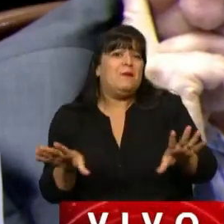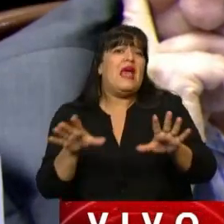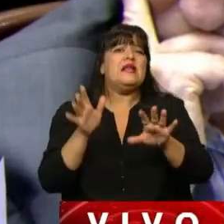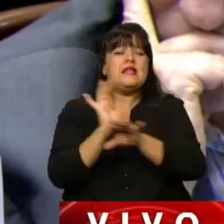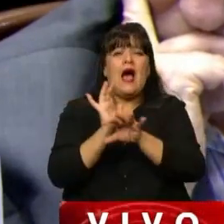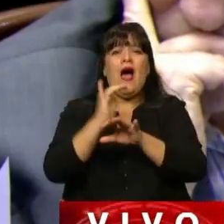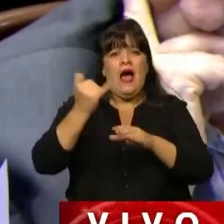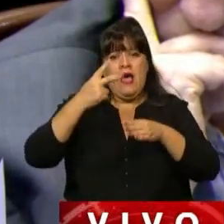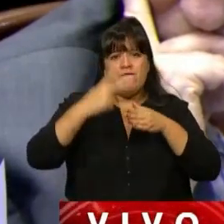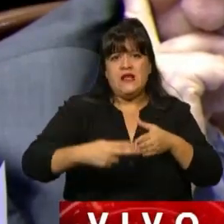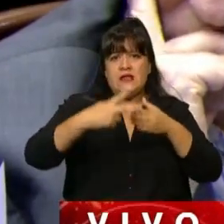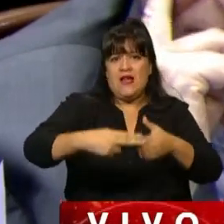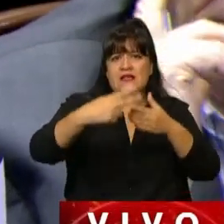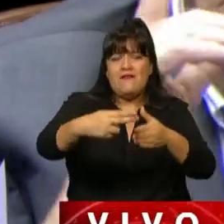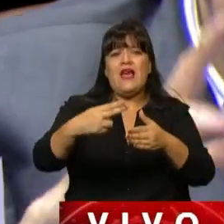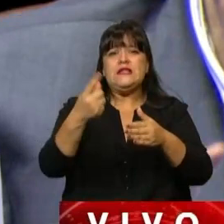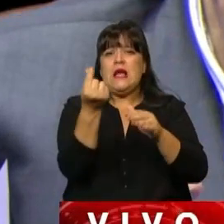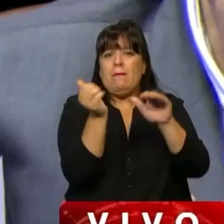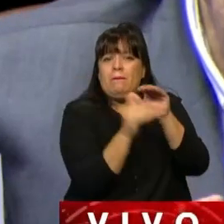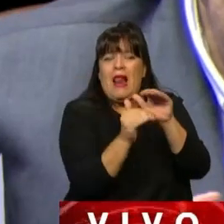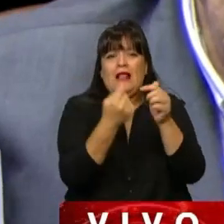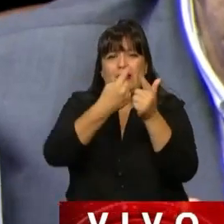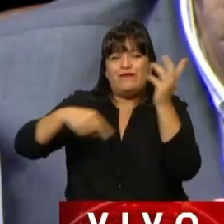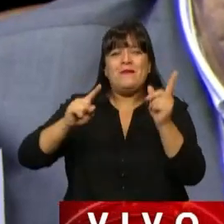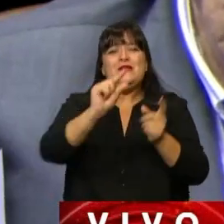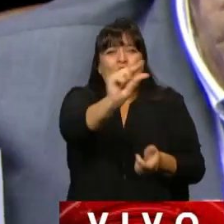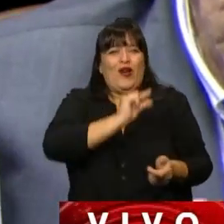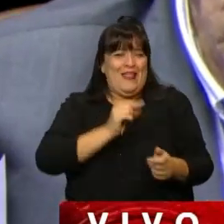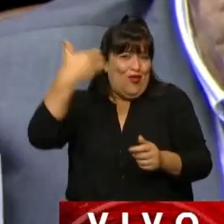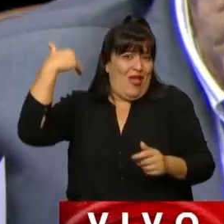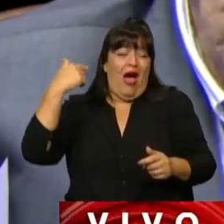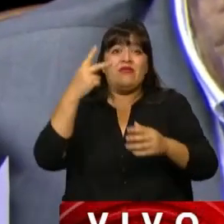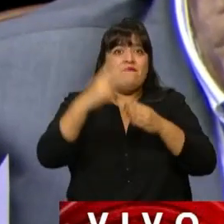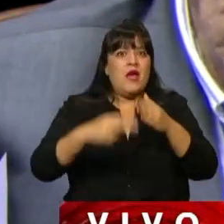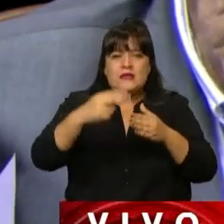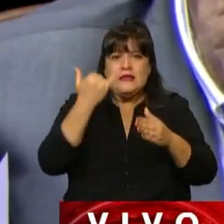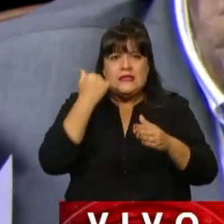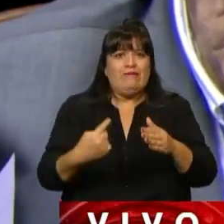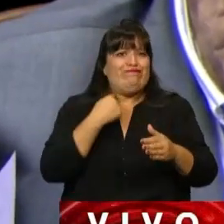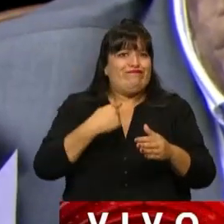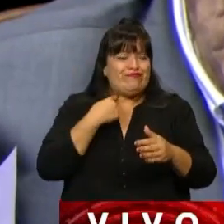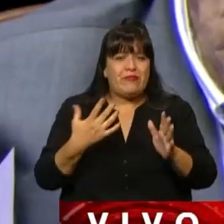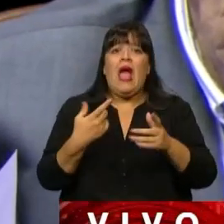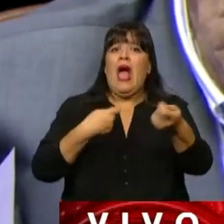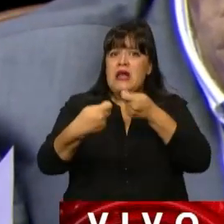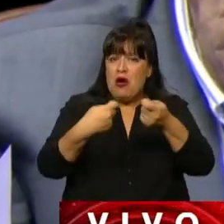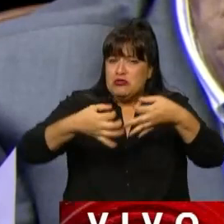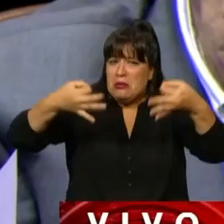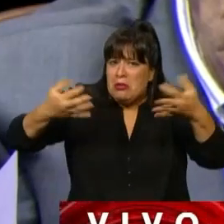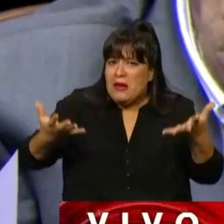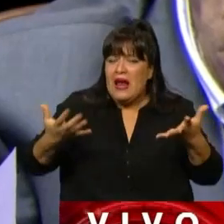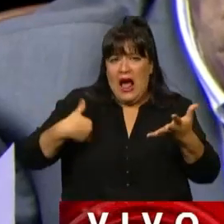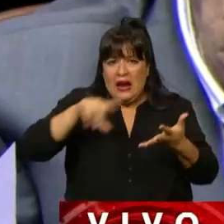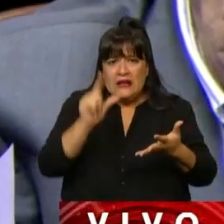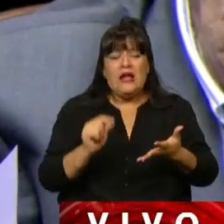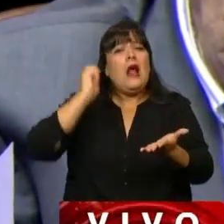caer los vencimientos de capital e intereses de aquel crédito stand-by. La Argentina negociaba de buena fe, pagó